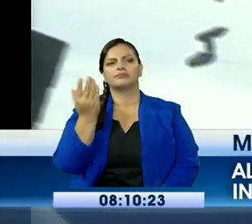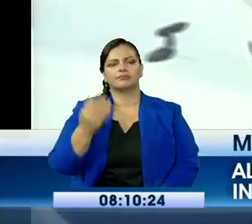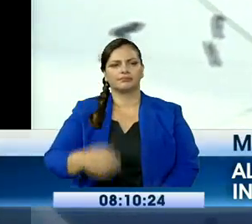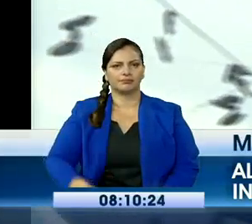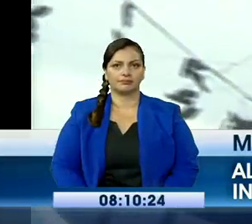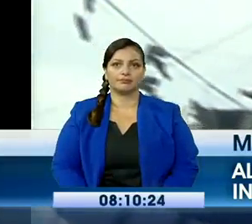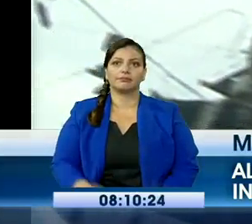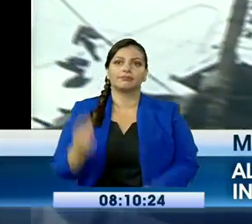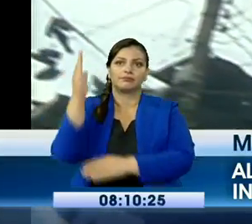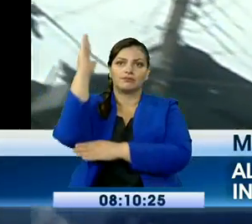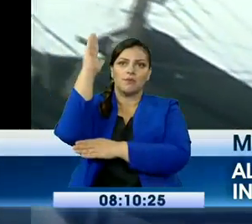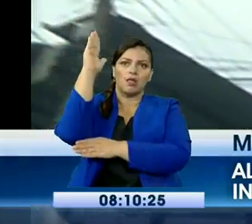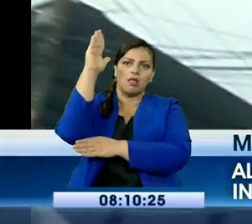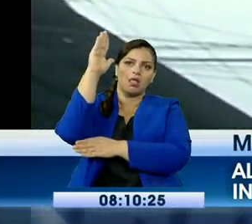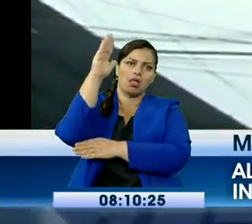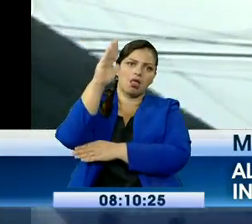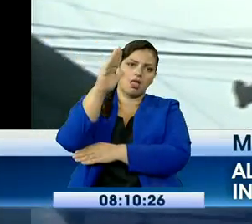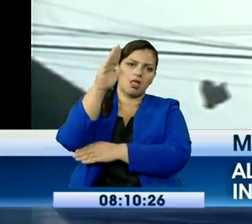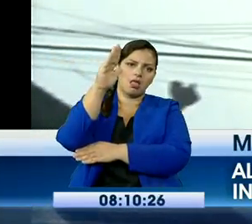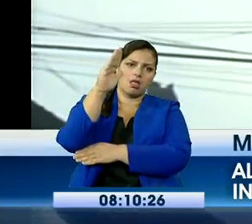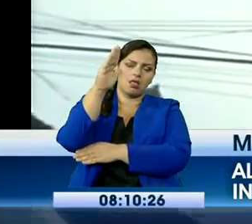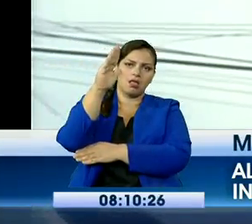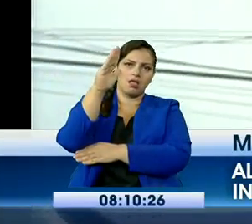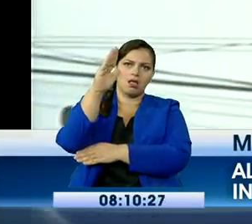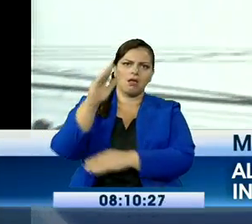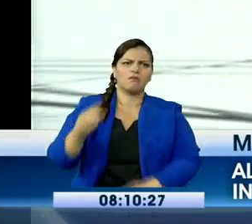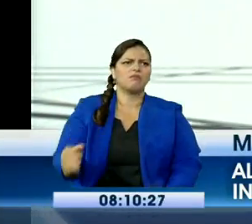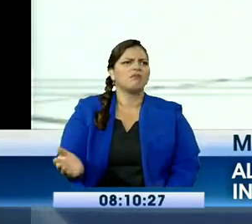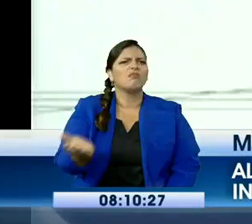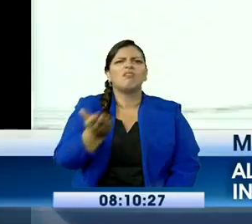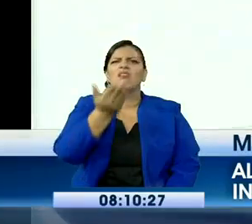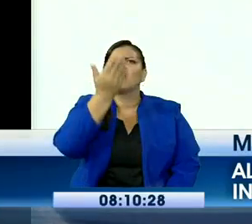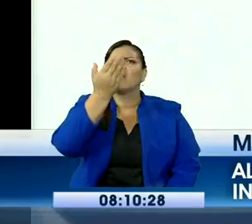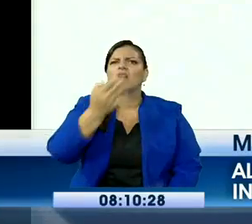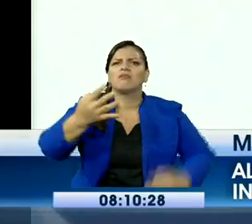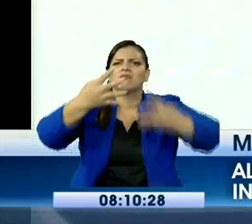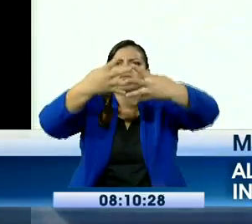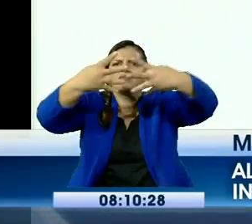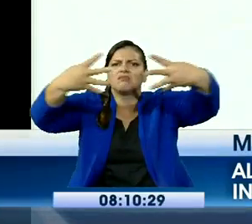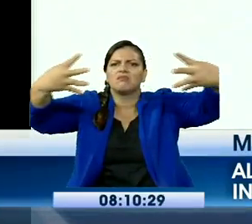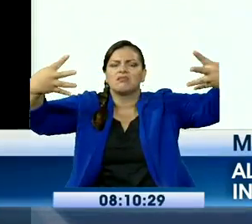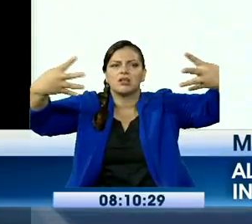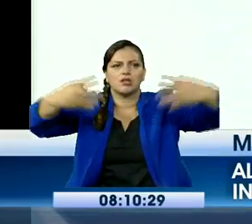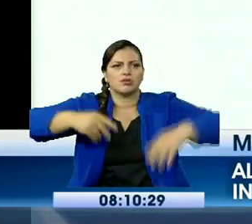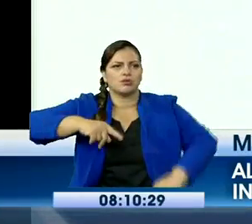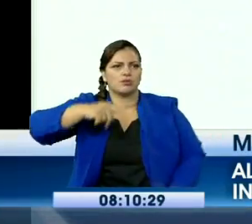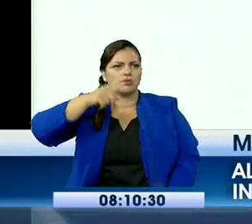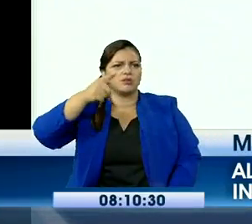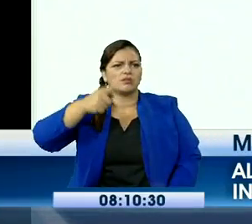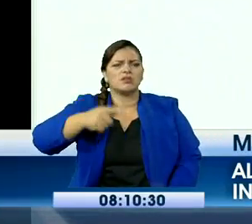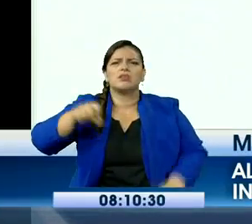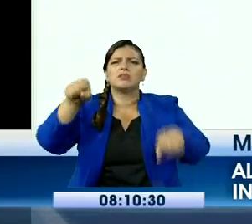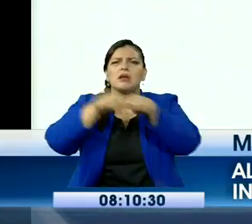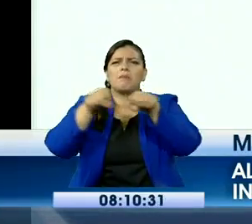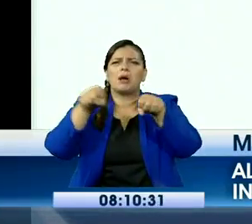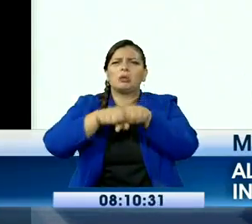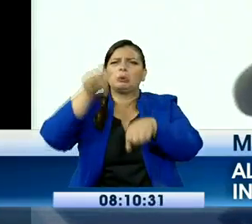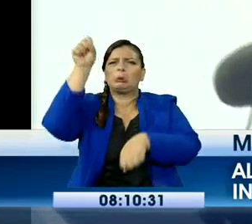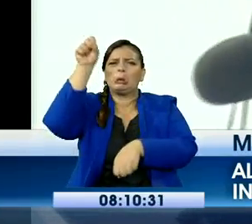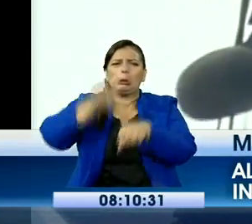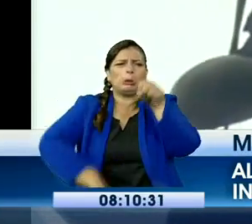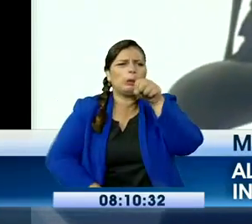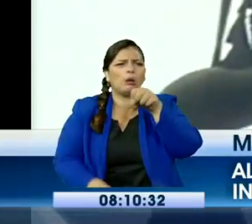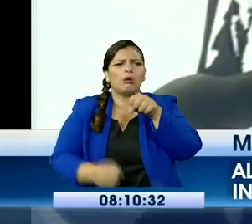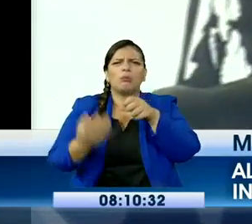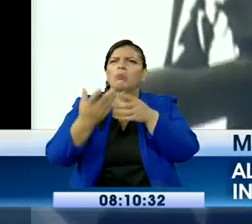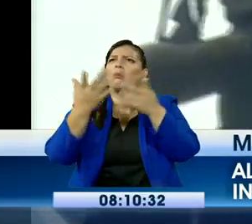el poste que está sosteniendo los cables, o el peso de varios decenas de zapatos podridos, mojados, también terminan haciendo